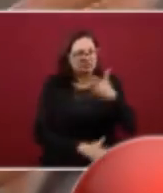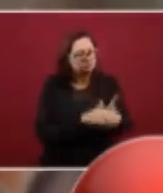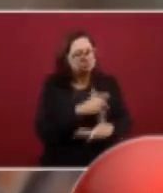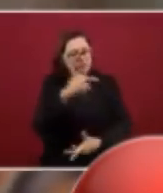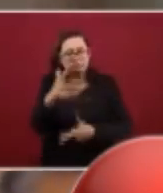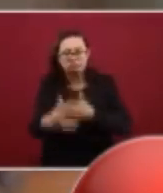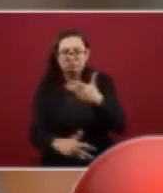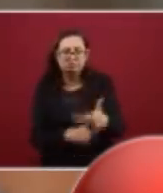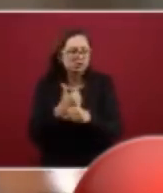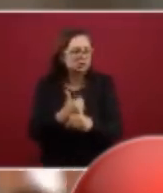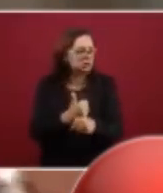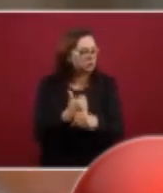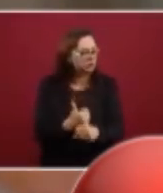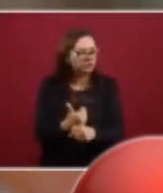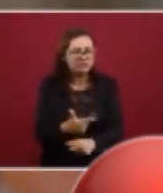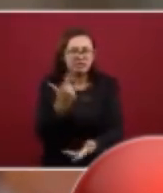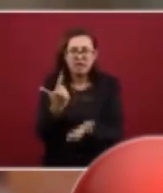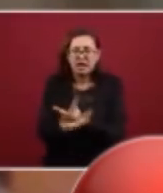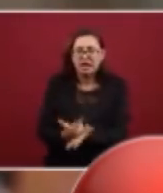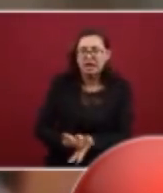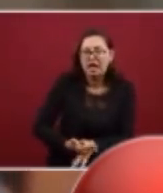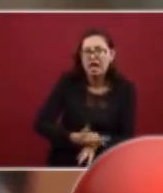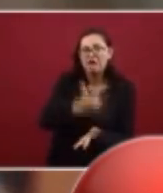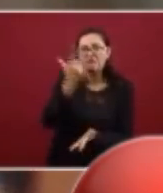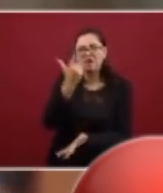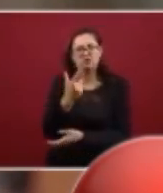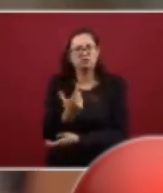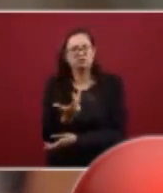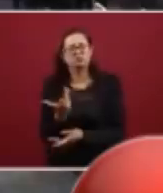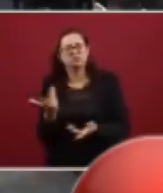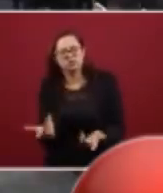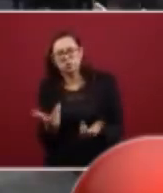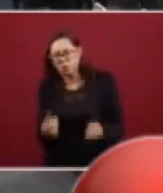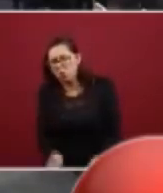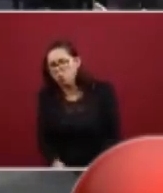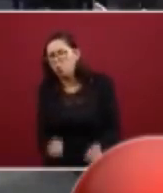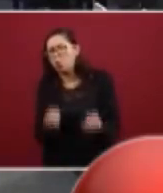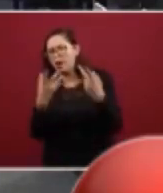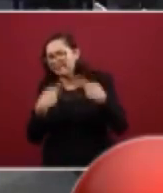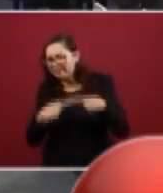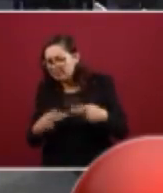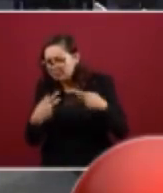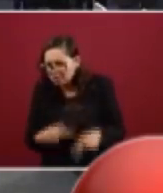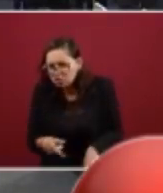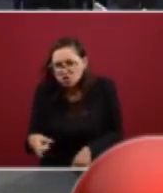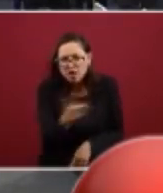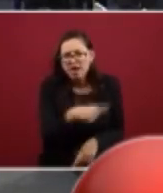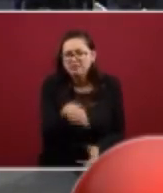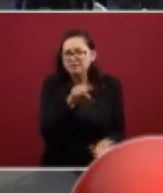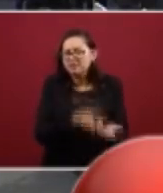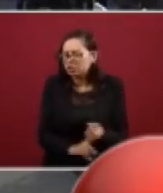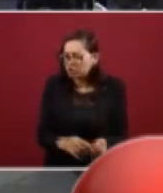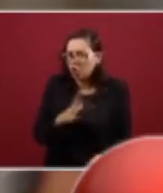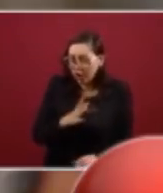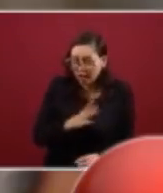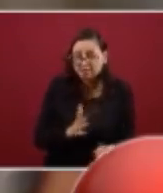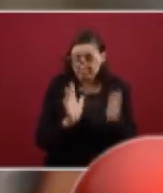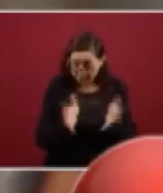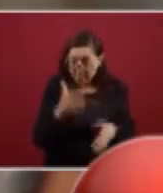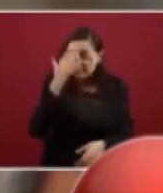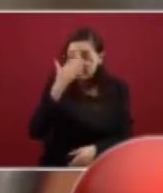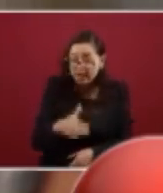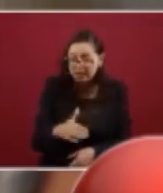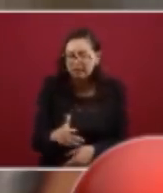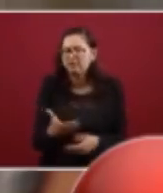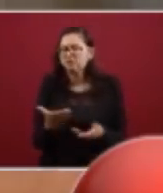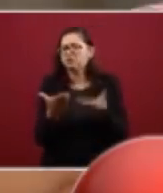largo, usted lo conoce. Tiene definido cuántos mexicanos están en estas condiciones y cuál es su